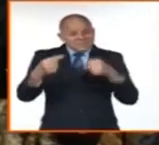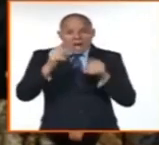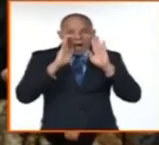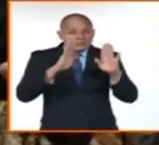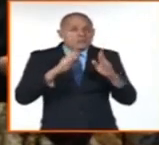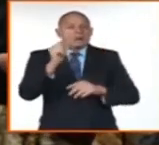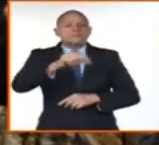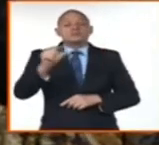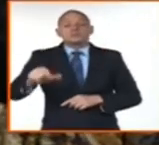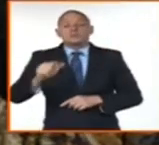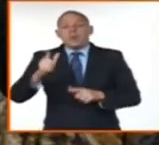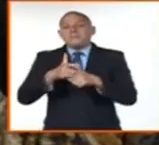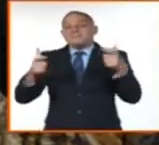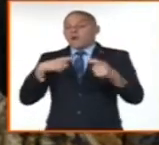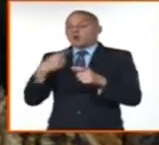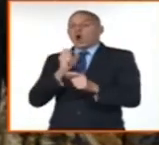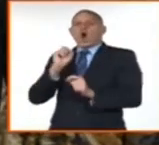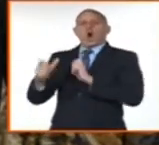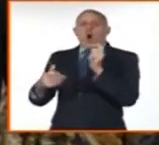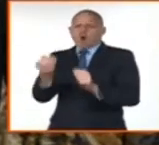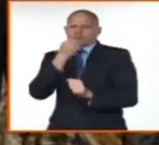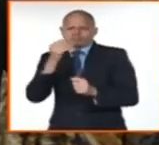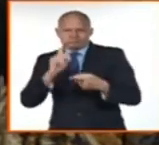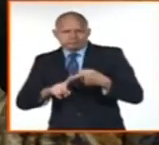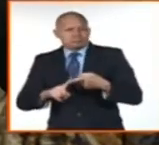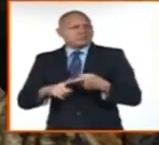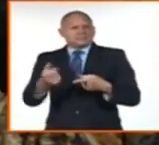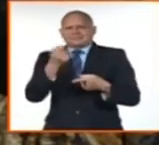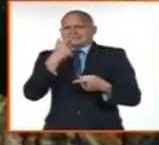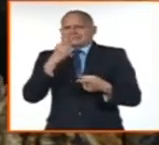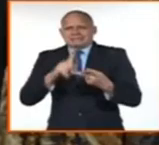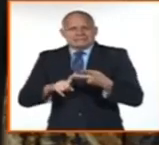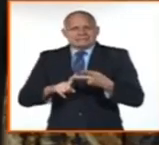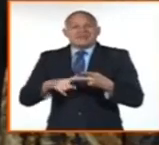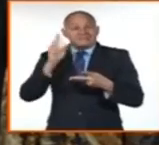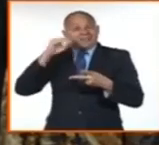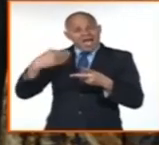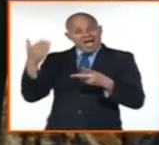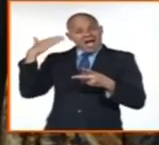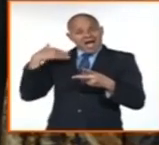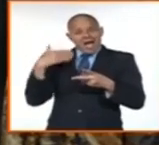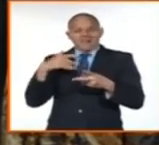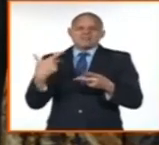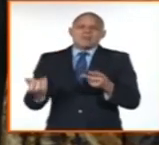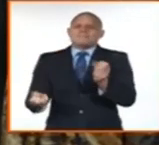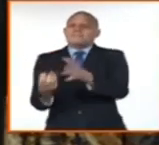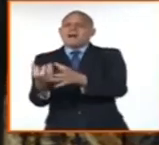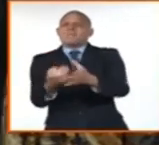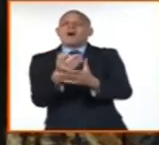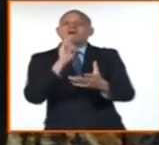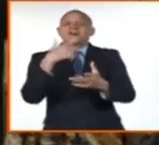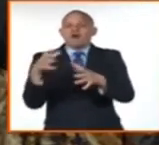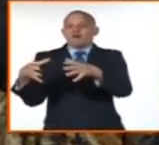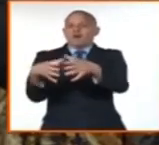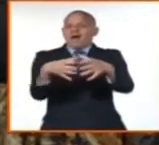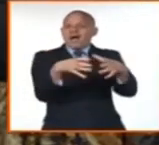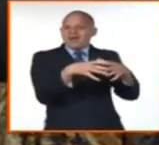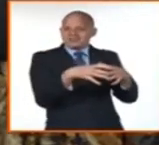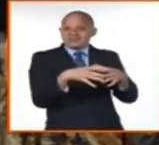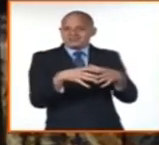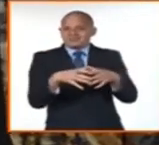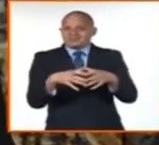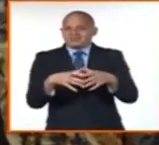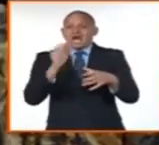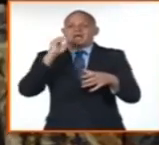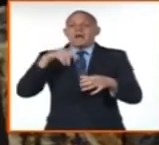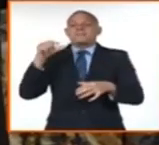en medicamentos y alimentos, pero abrimos centros donde aislábamos a los contactos de los contactos, porque la gente